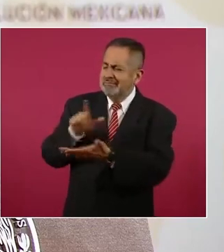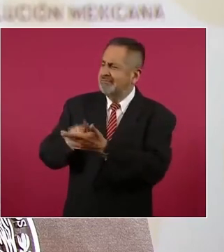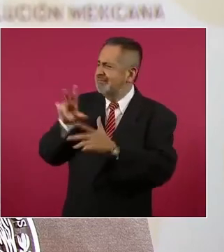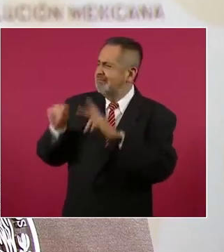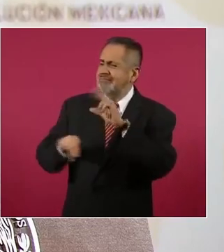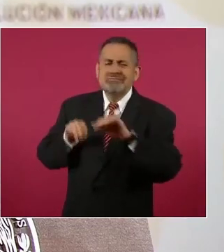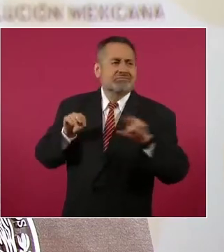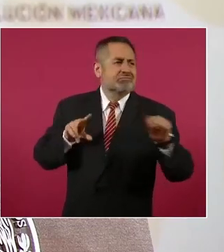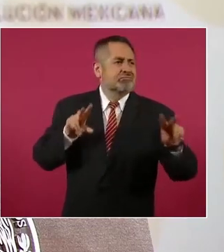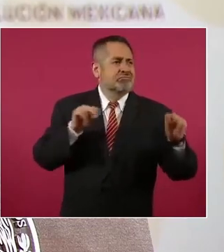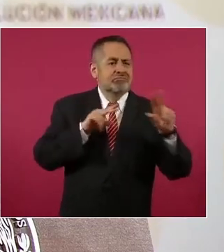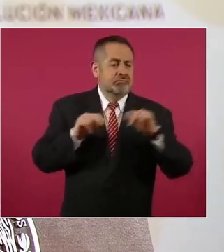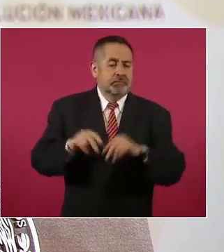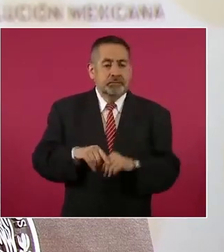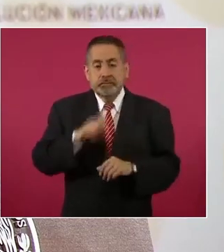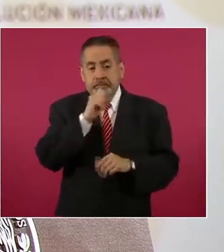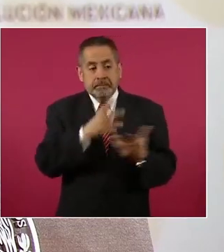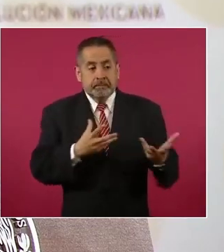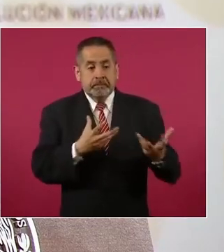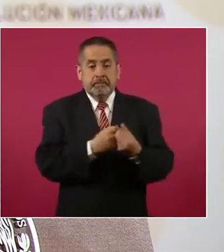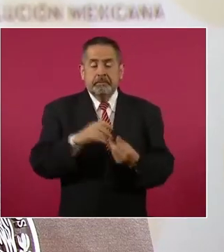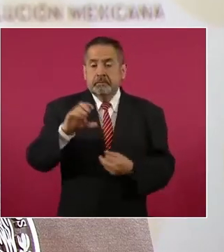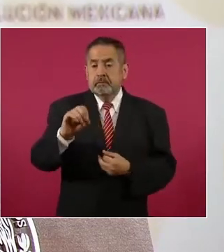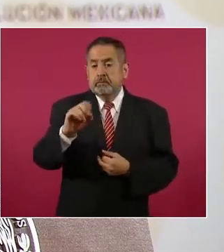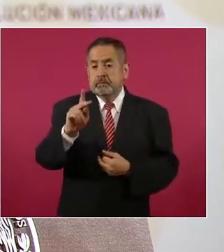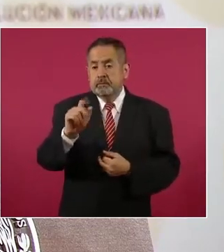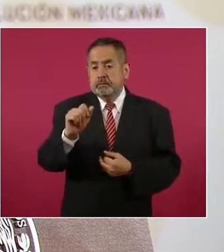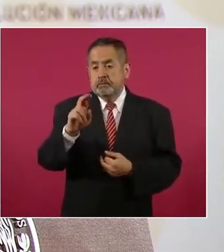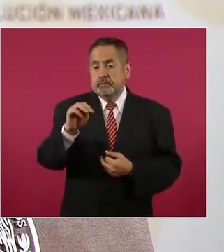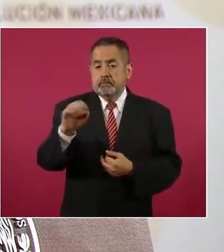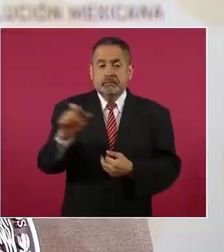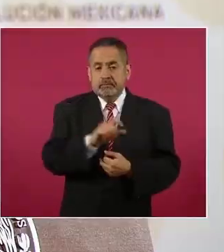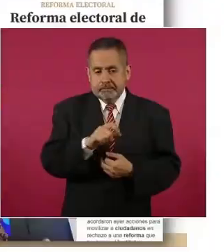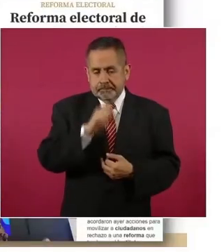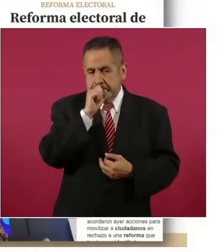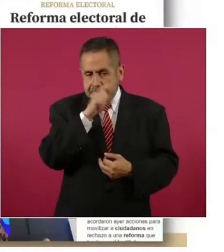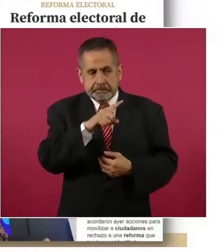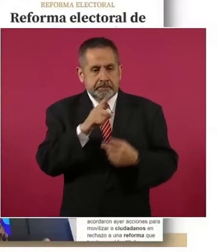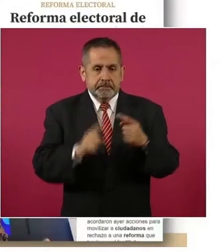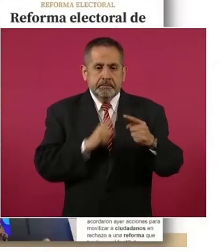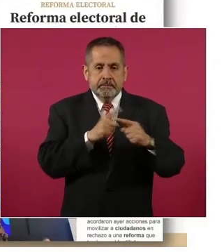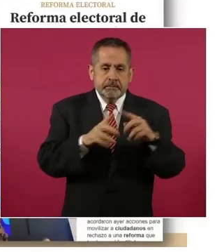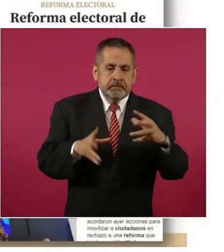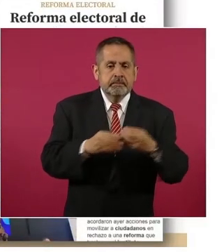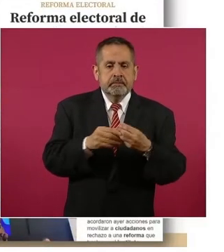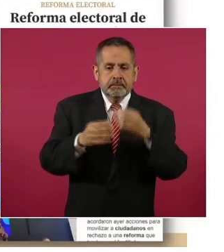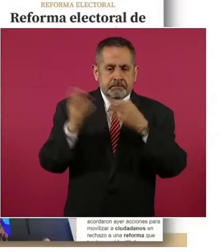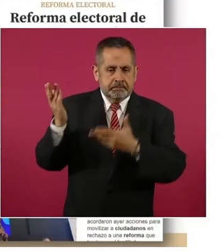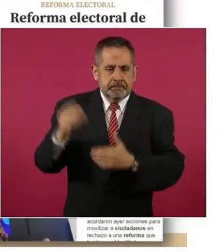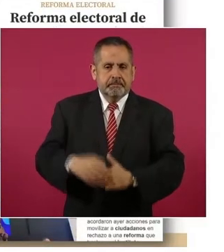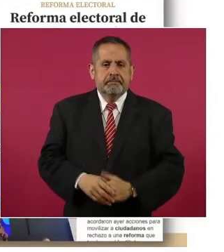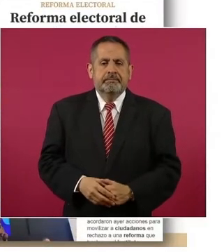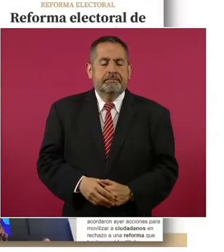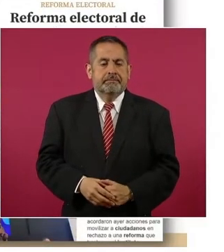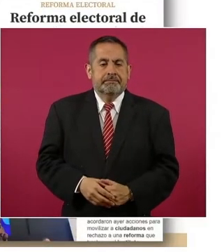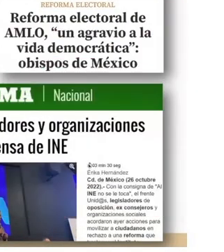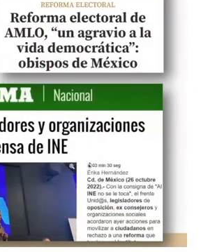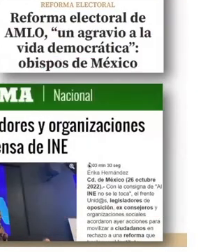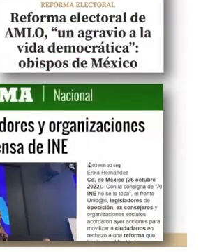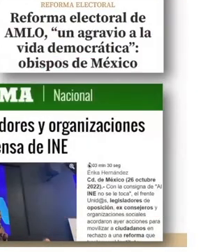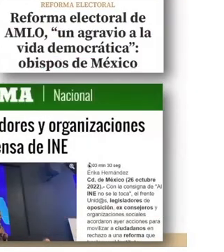han sumado empresarios de la Coparmex. A ellos también se suman medios de comunicación,